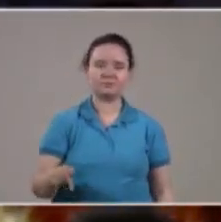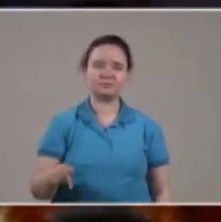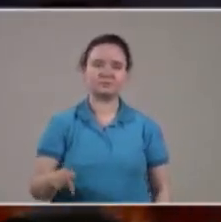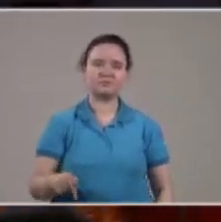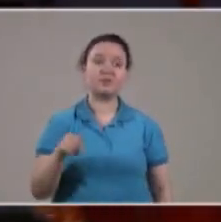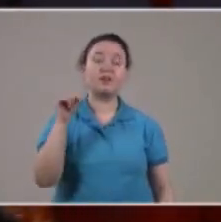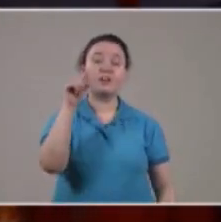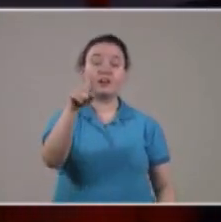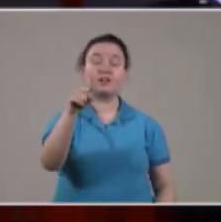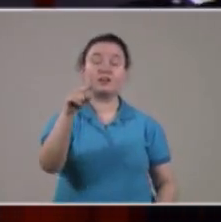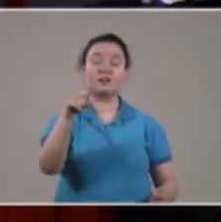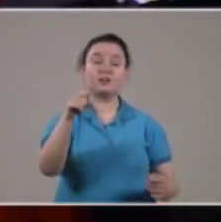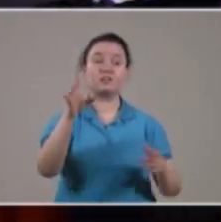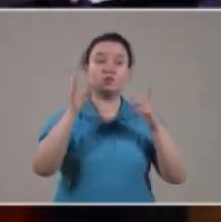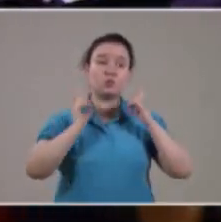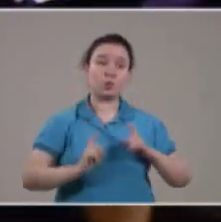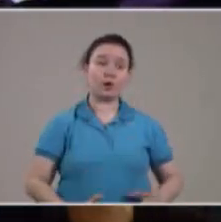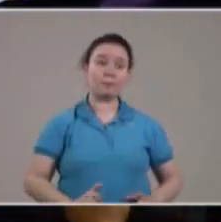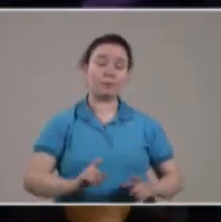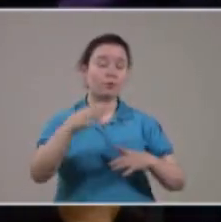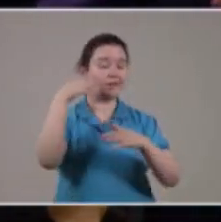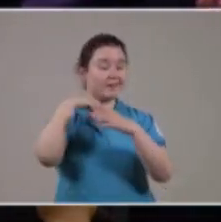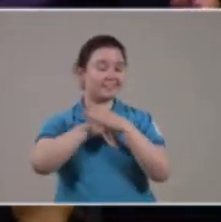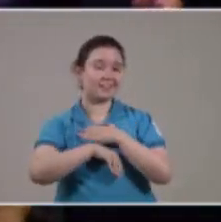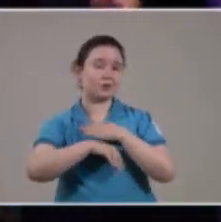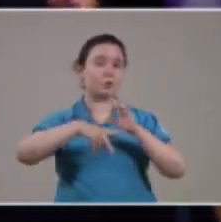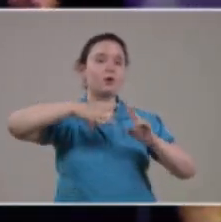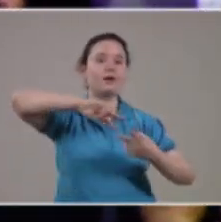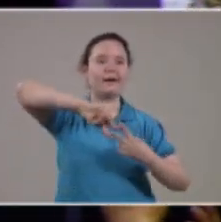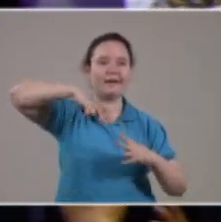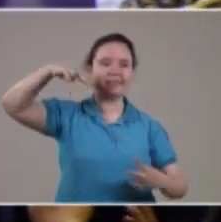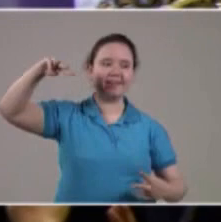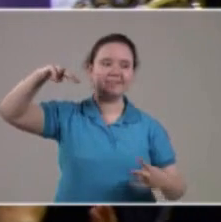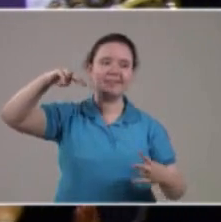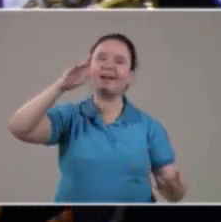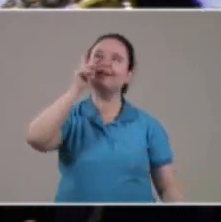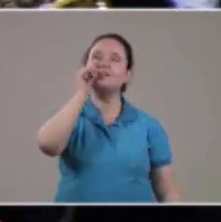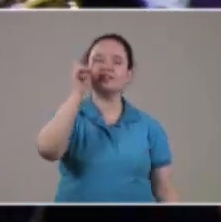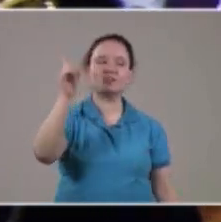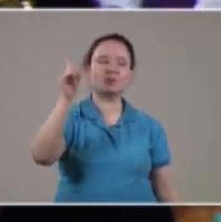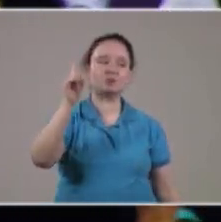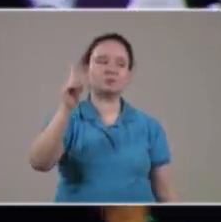en tus entrañas la genética del Señor.